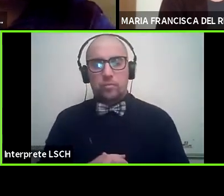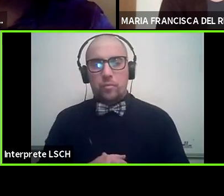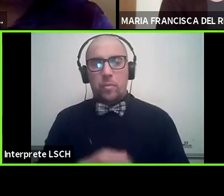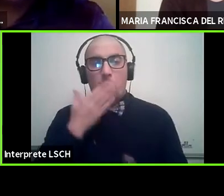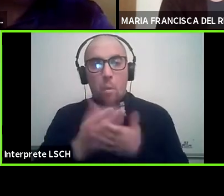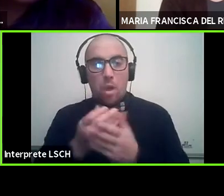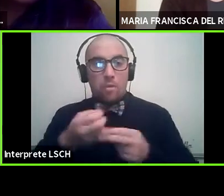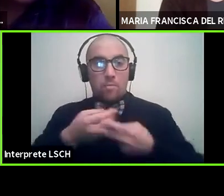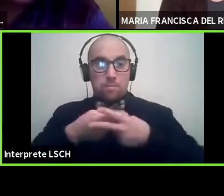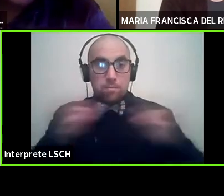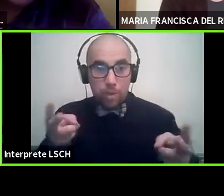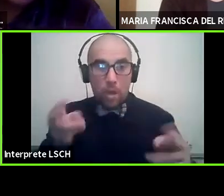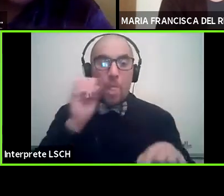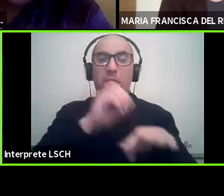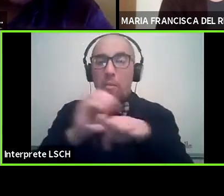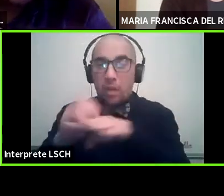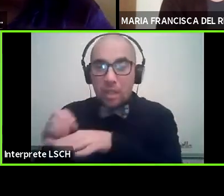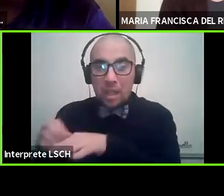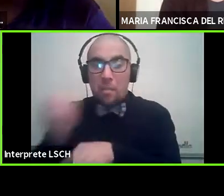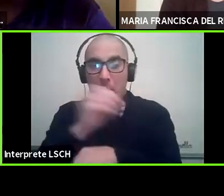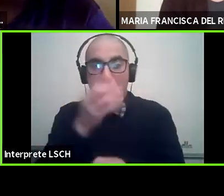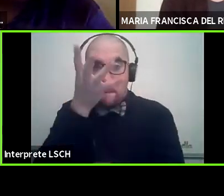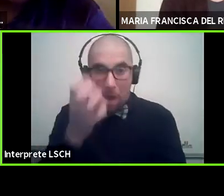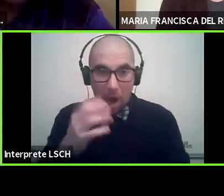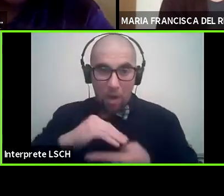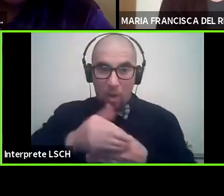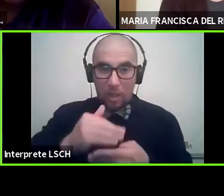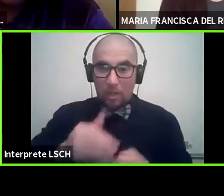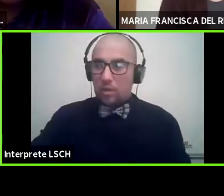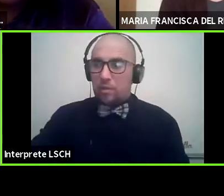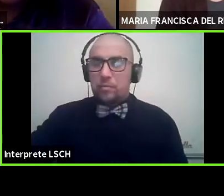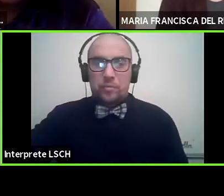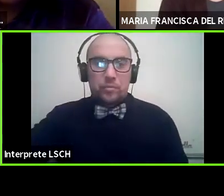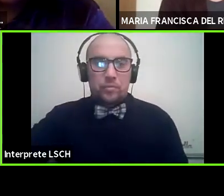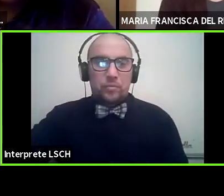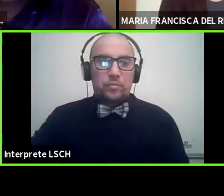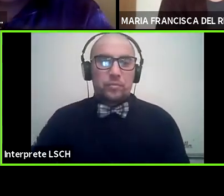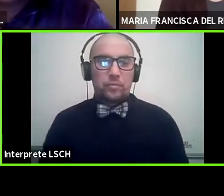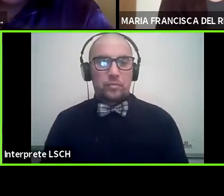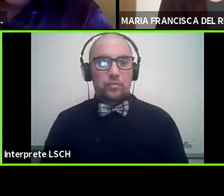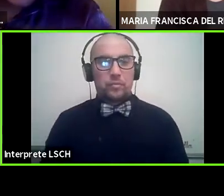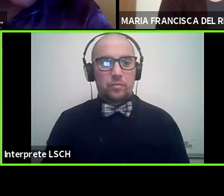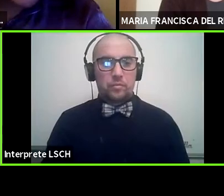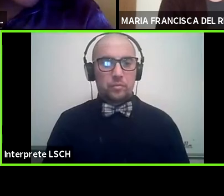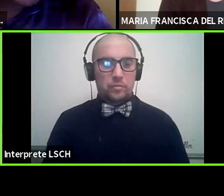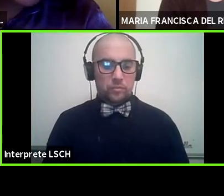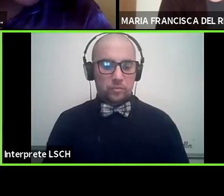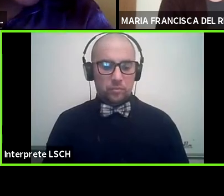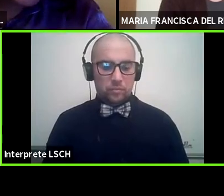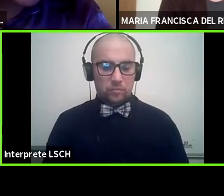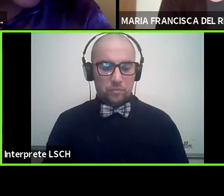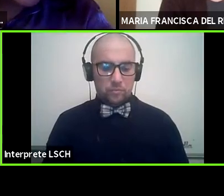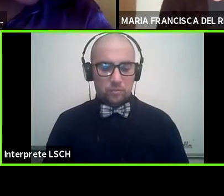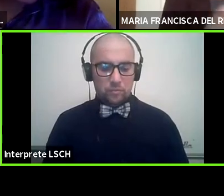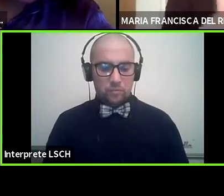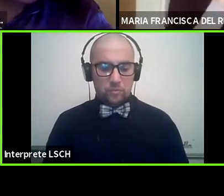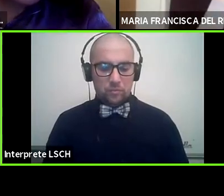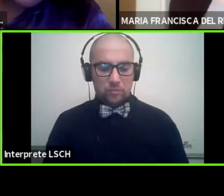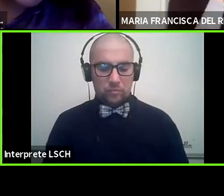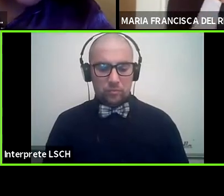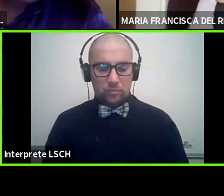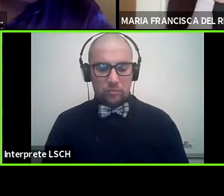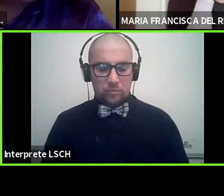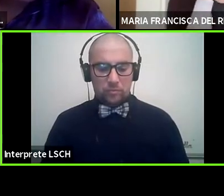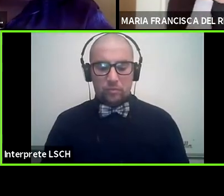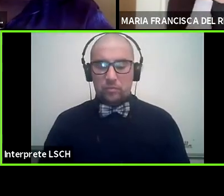esté, vamos a avisar rápidamente por todos nuestros canales de comunicación. Ya, bueno, como les decía,